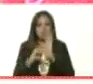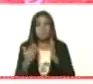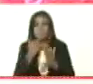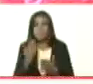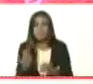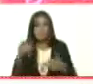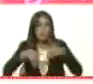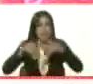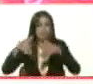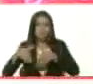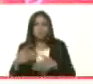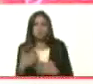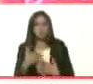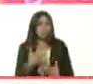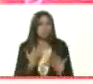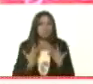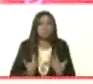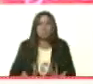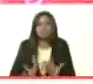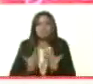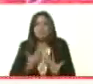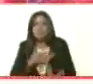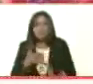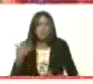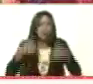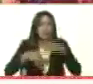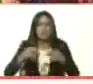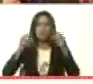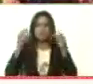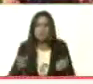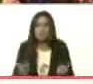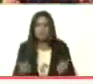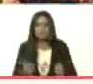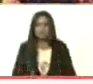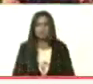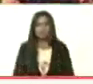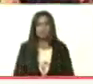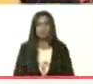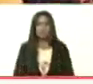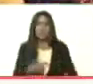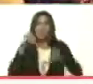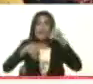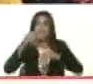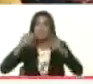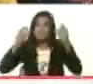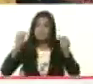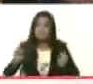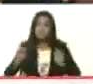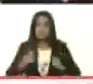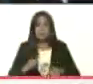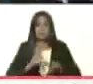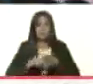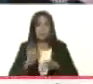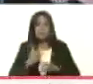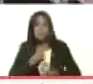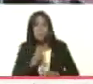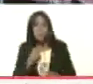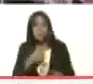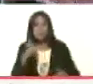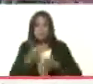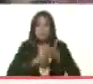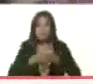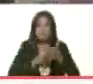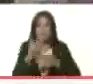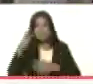elecciones. Estoy deseoso. Quiero elecciones ya. Elecciones ya. Porque me gusta la batalla